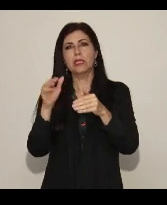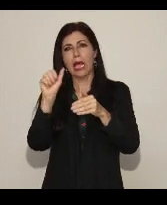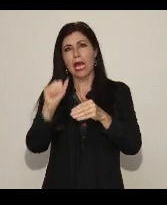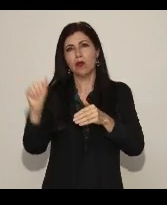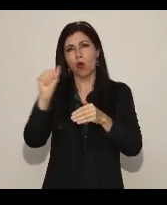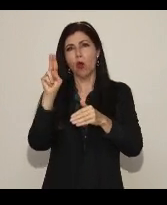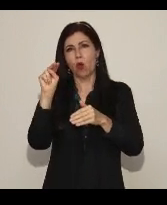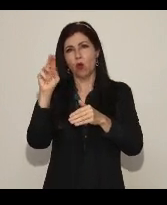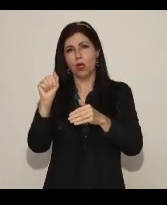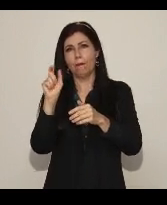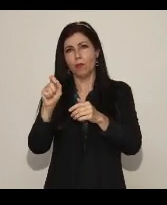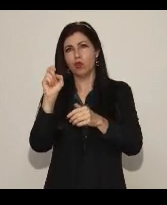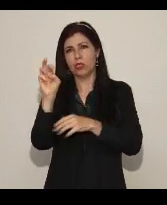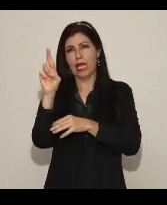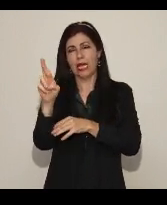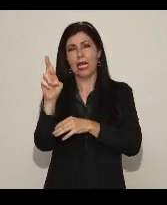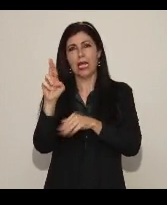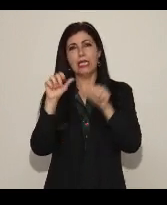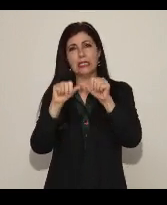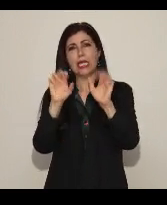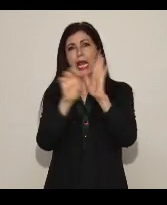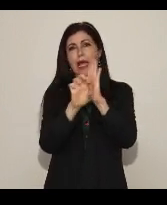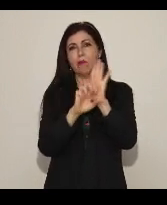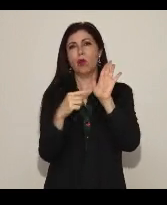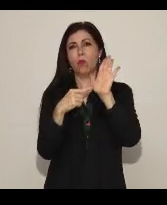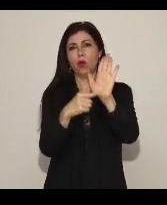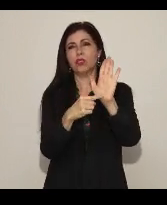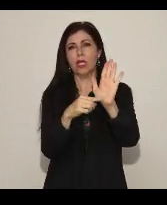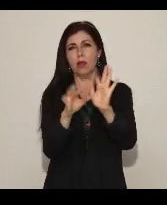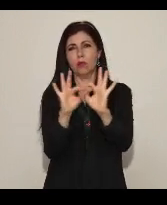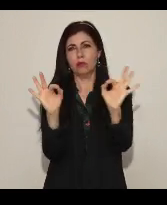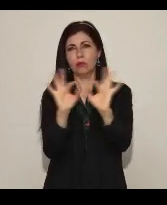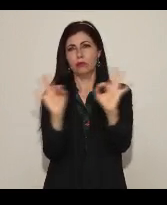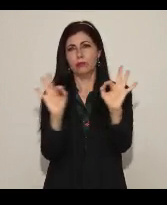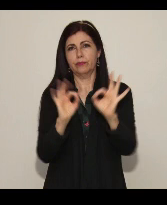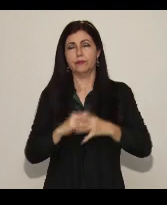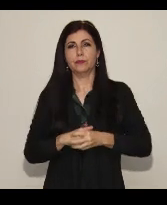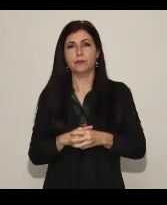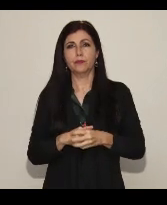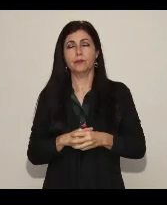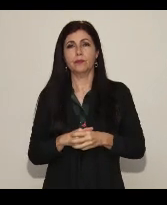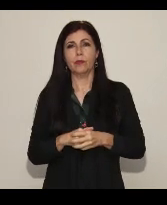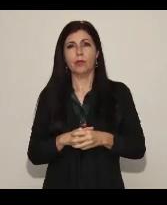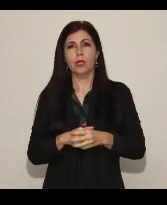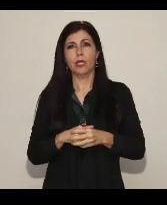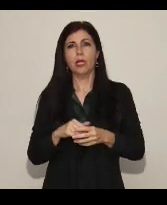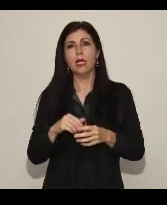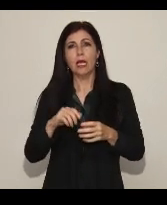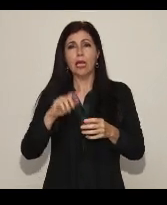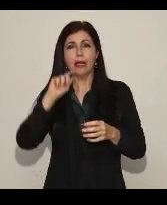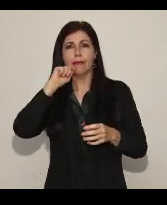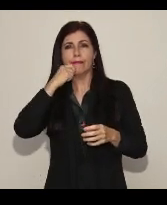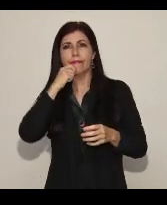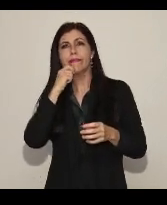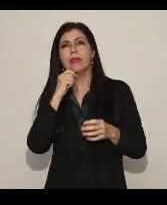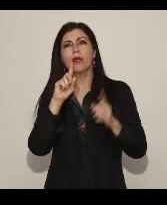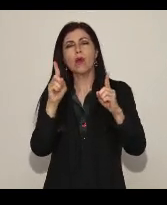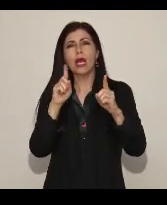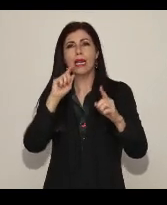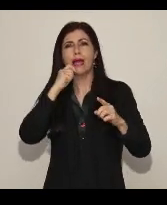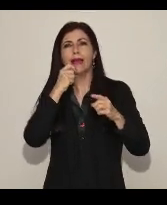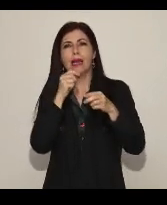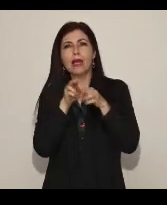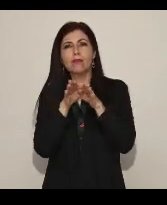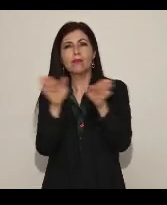de @una.cr. Siga el ejemplo que le mostramos en la pantalla. La contraseña es la